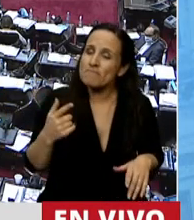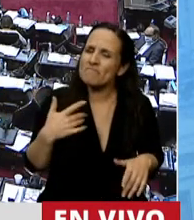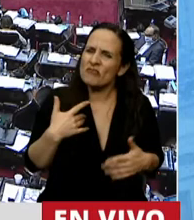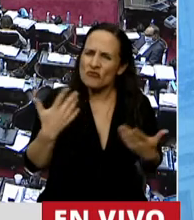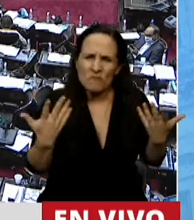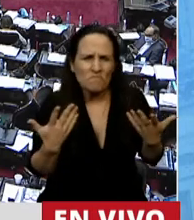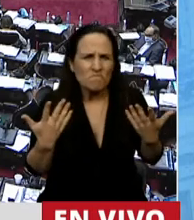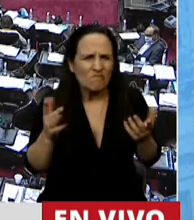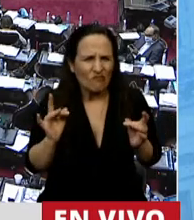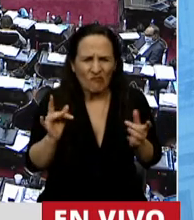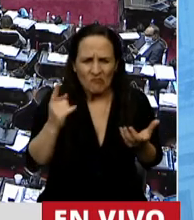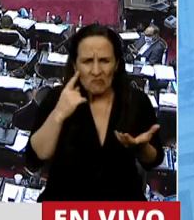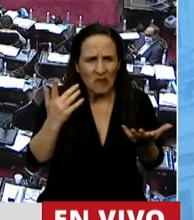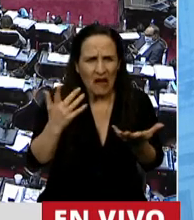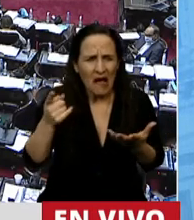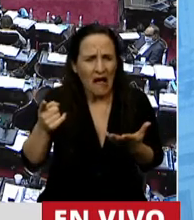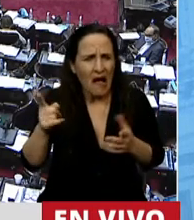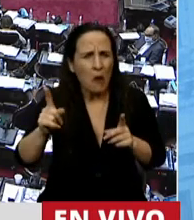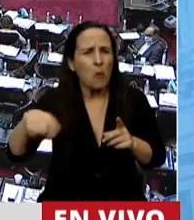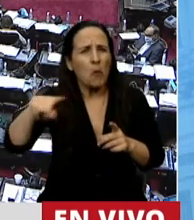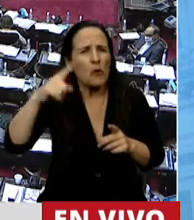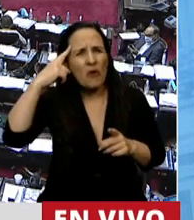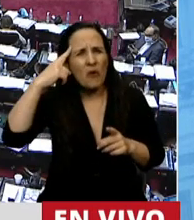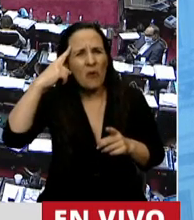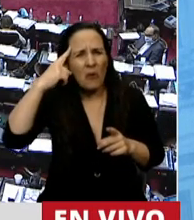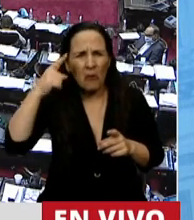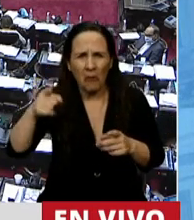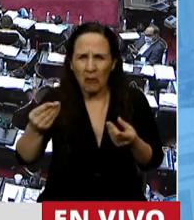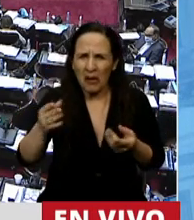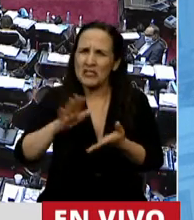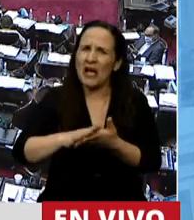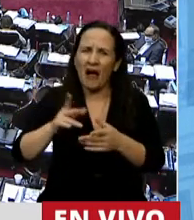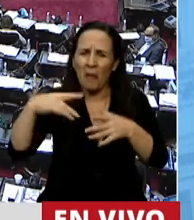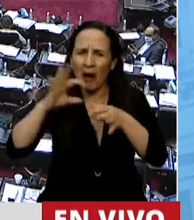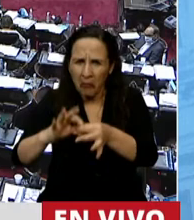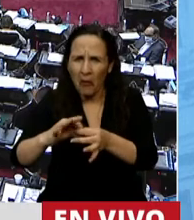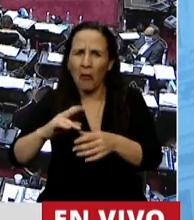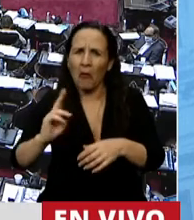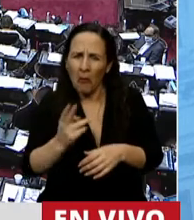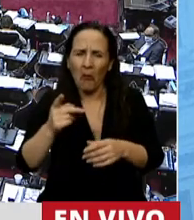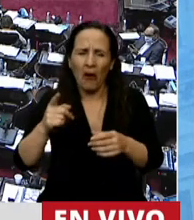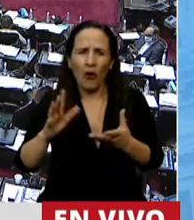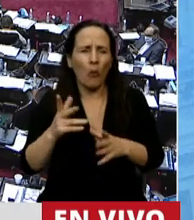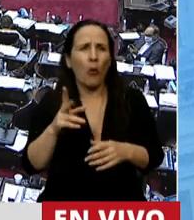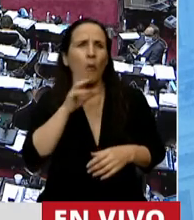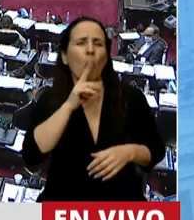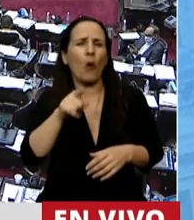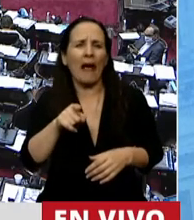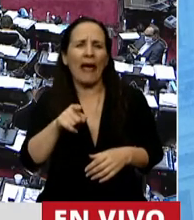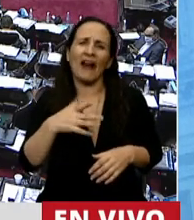pensamientos que tienen por detrás algo que pareciera una tanatofilia, ¿no? Que algunas mujeres argentinas